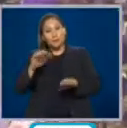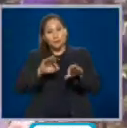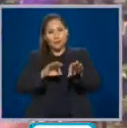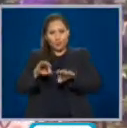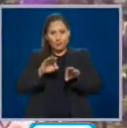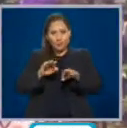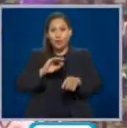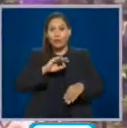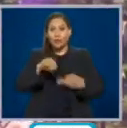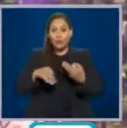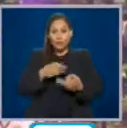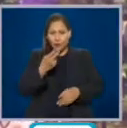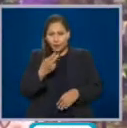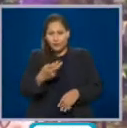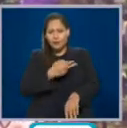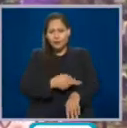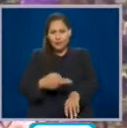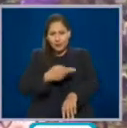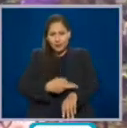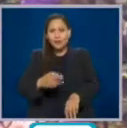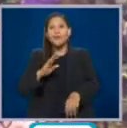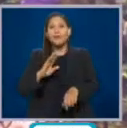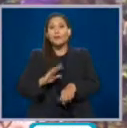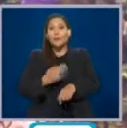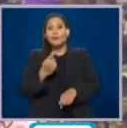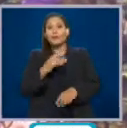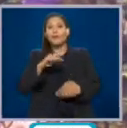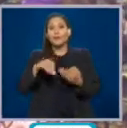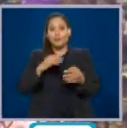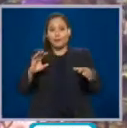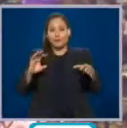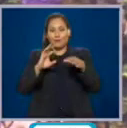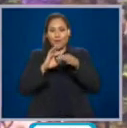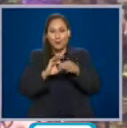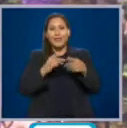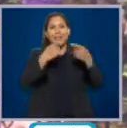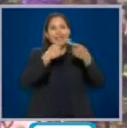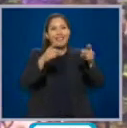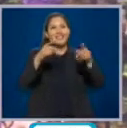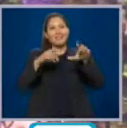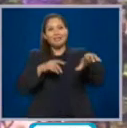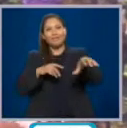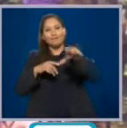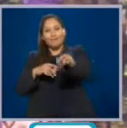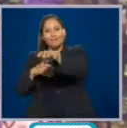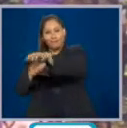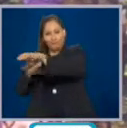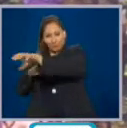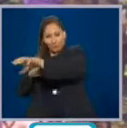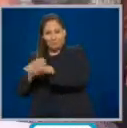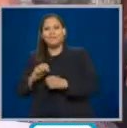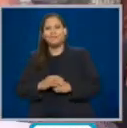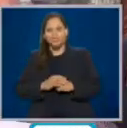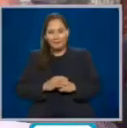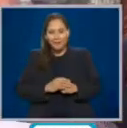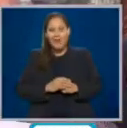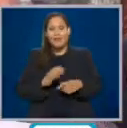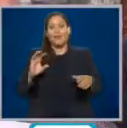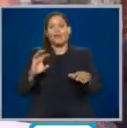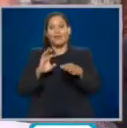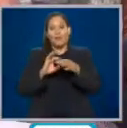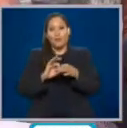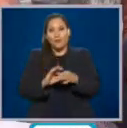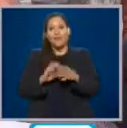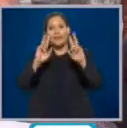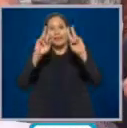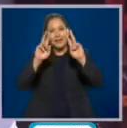este proceso adquiere sentido porque se realiza en vinculación con distintas comunidades que se vinculan directamente con